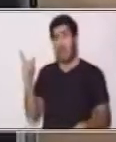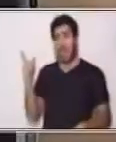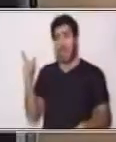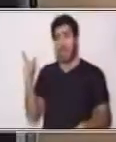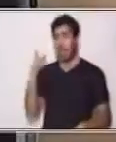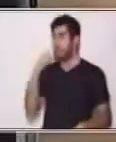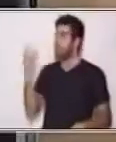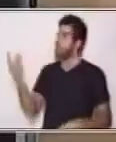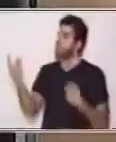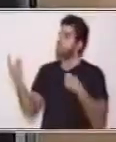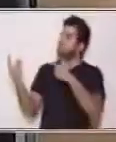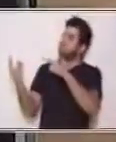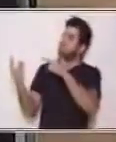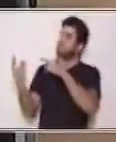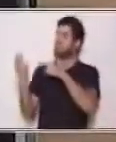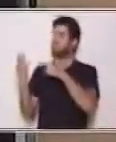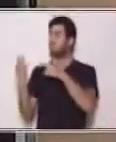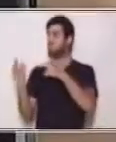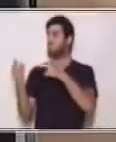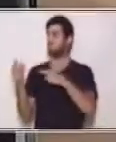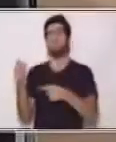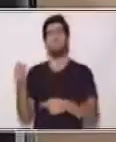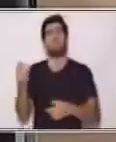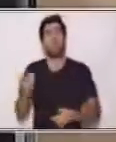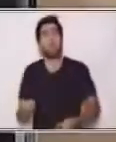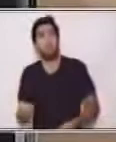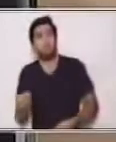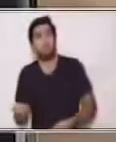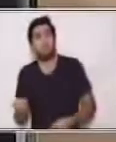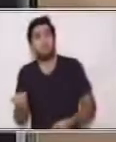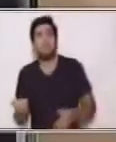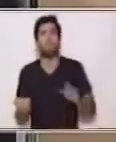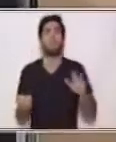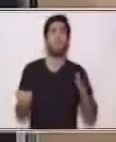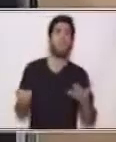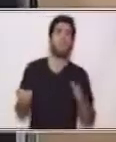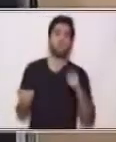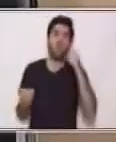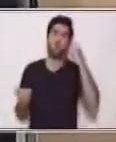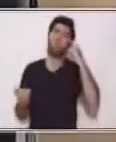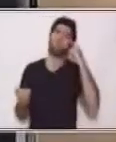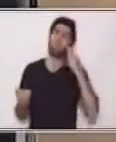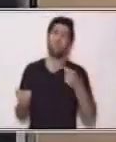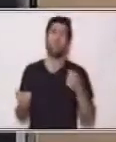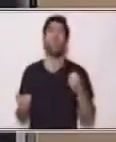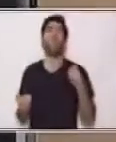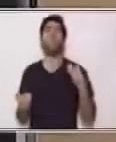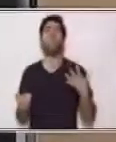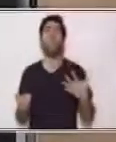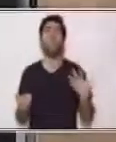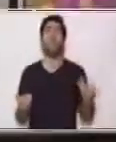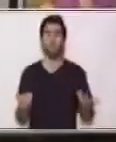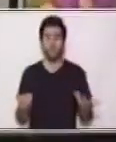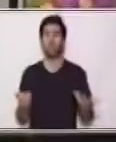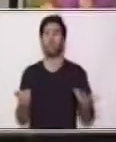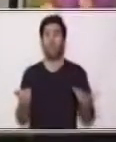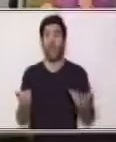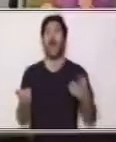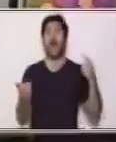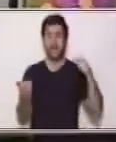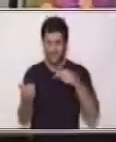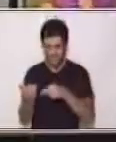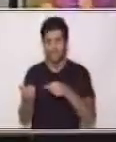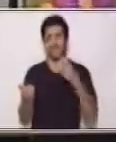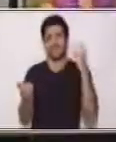piedra y le doy un valor aproximado a su valor real. ¿Sí? Muy bien, eso se llama